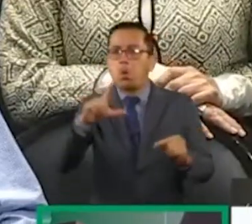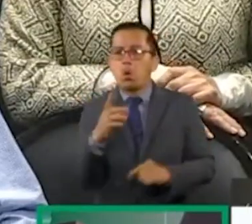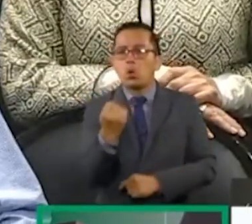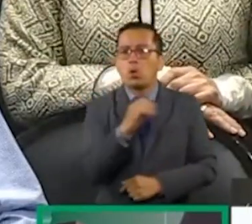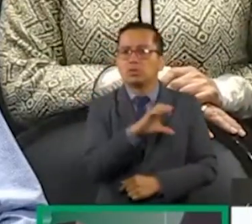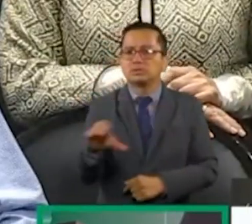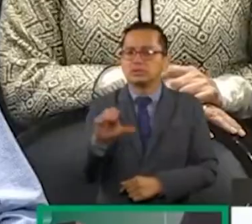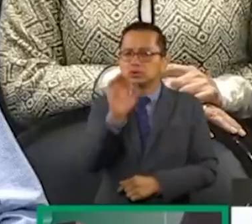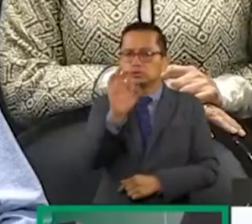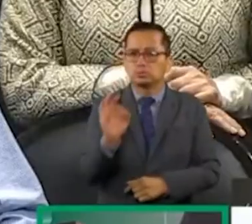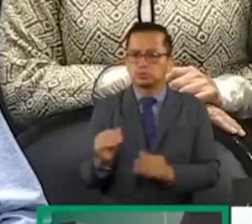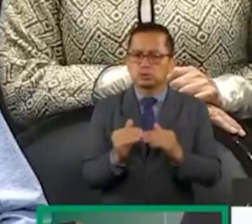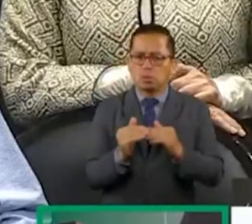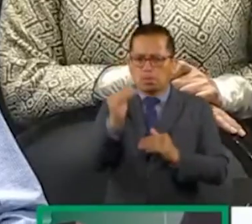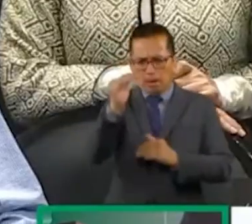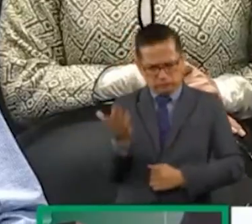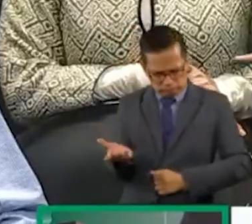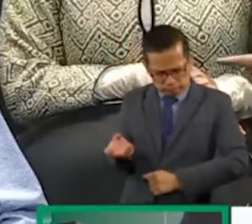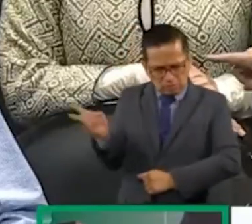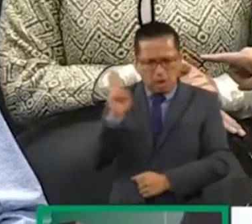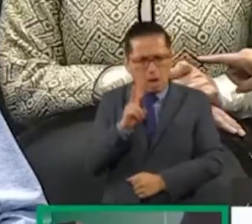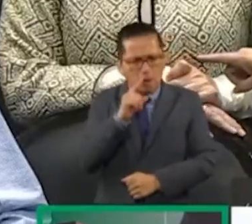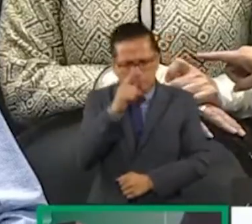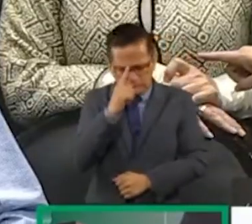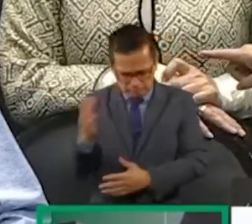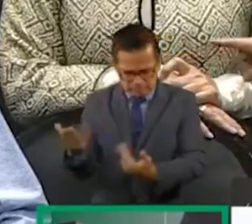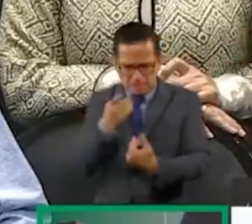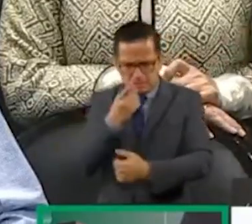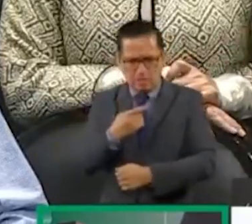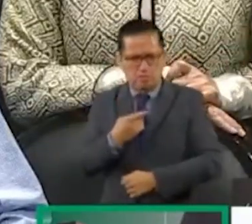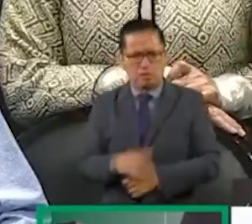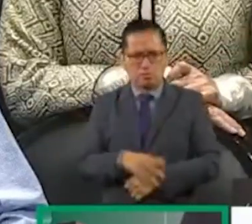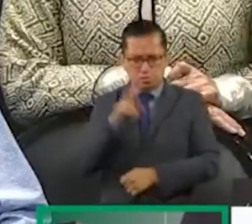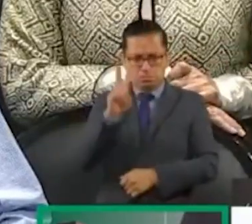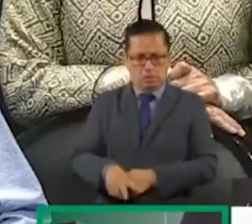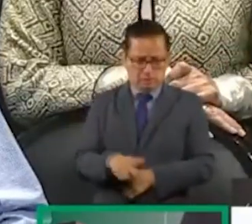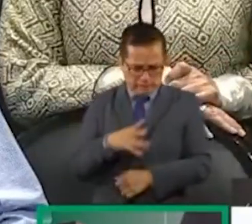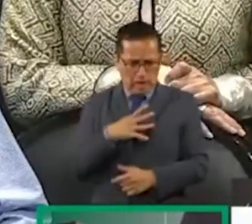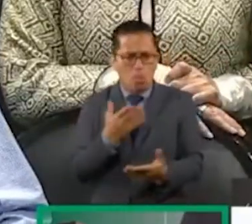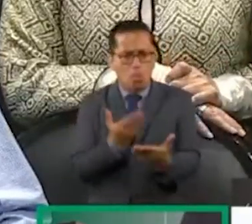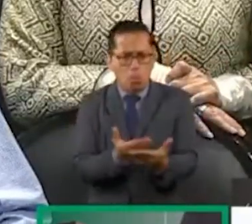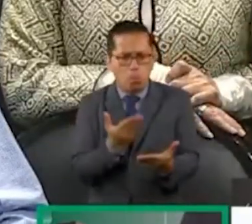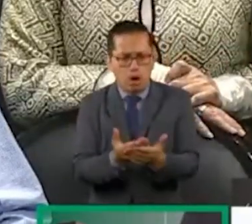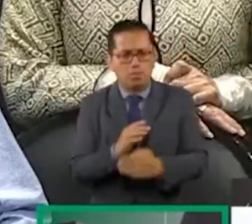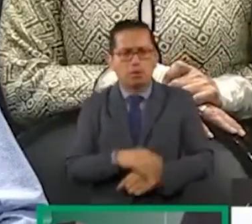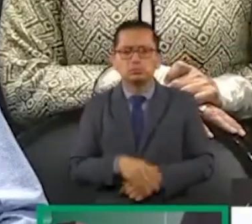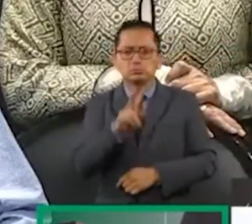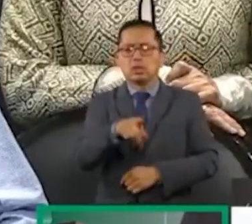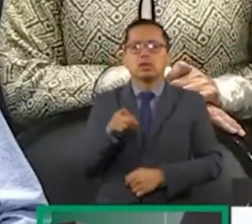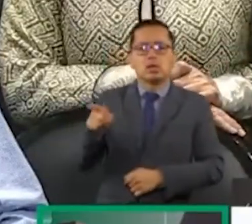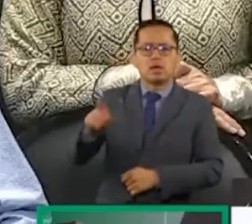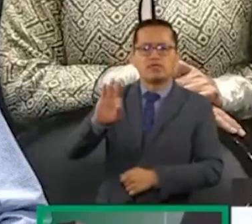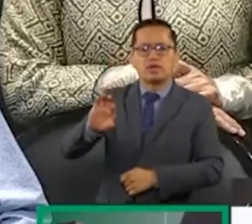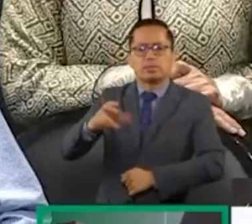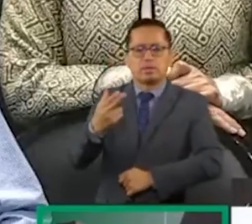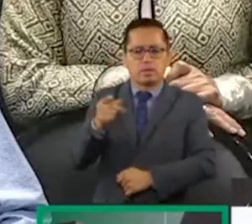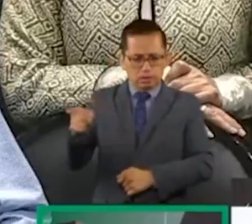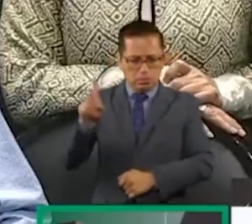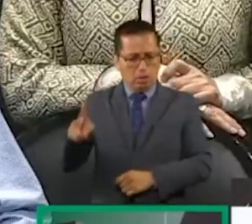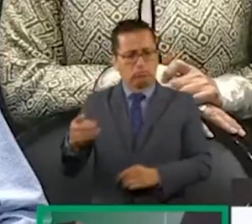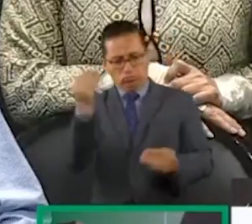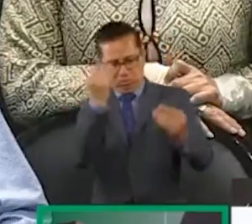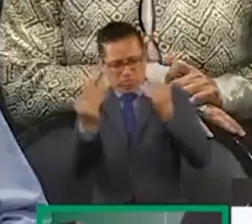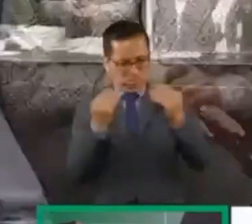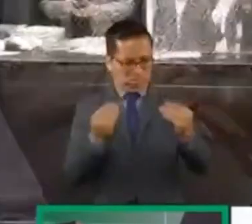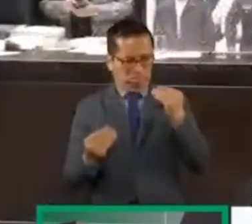no es cierto y con pruebas, a pesar de que el comandante Borolas se disfrazaba de militar,